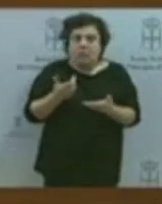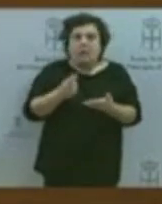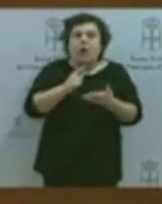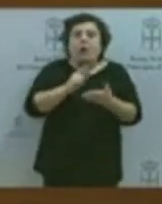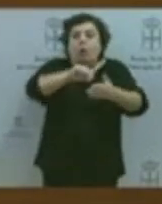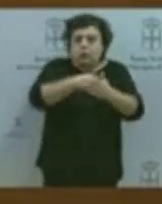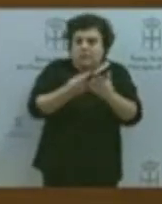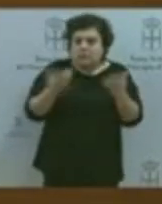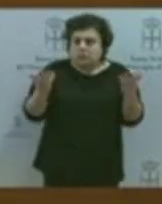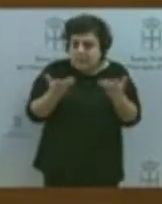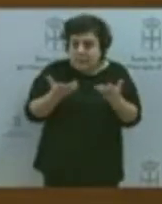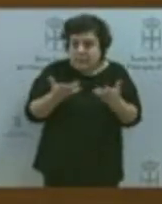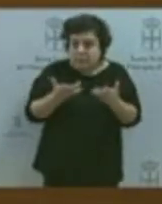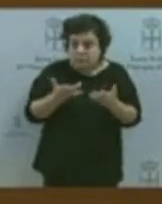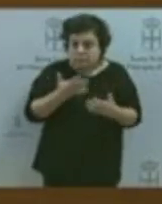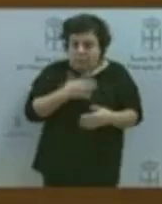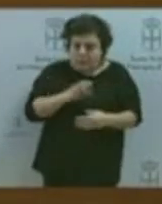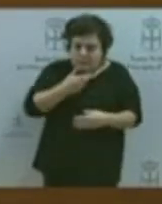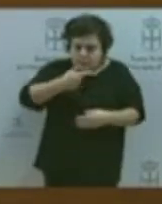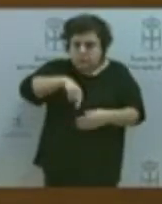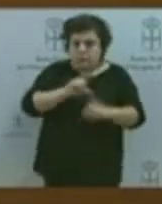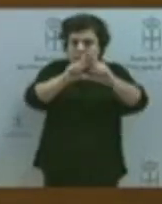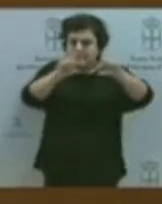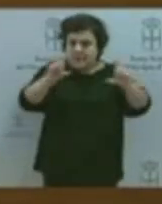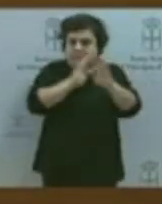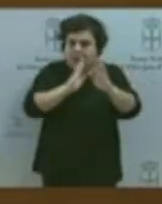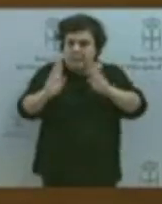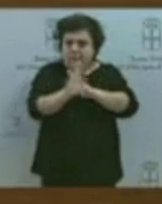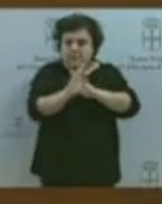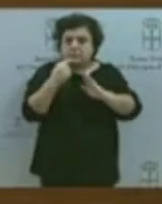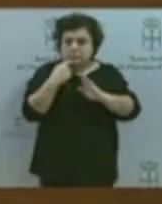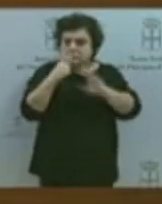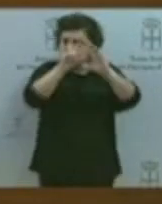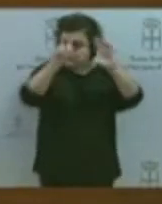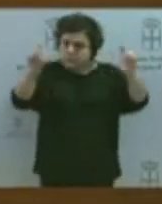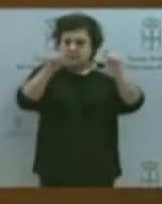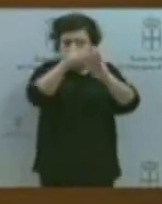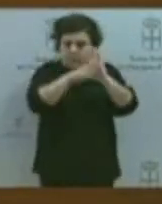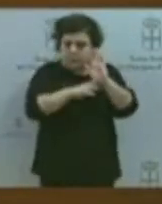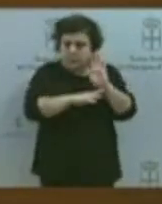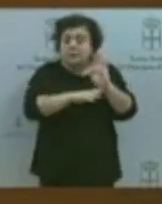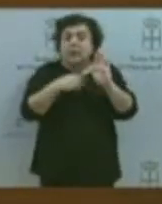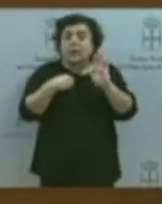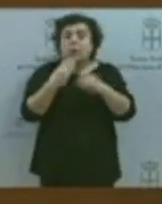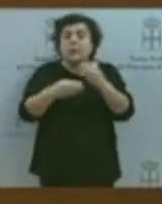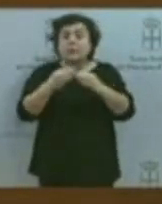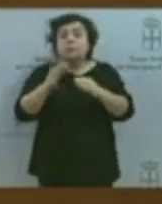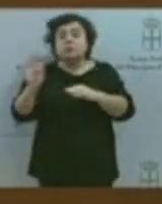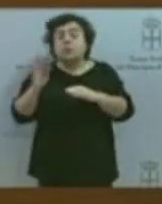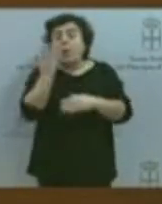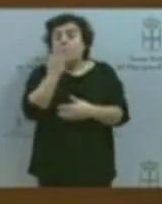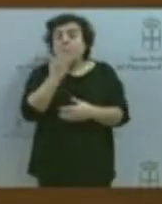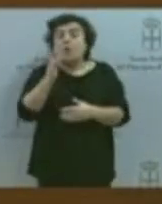empresas que están indicadas para ello, y lo que hicimos en Turellos fue una emergencia.